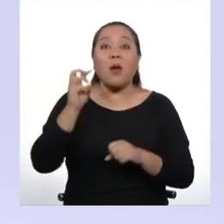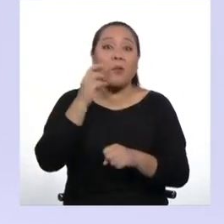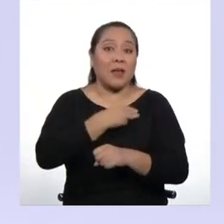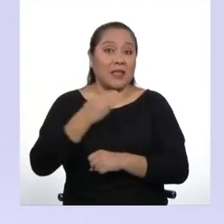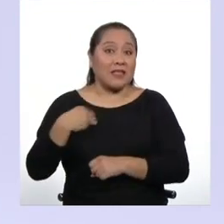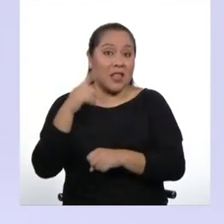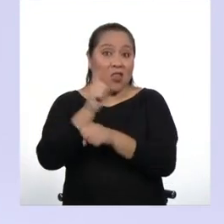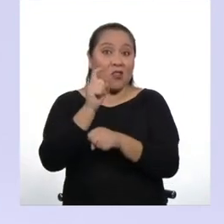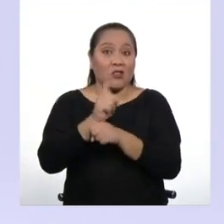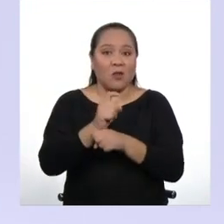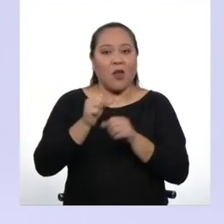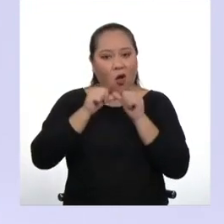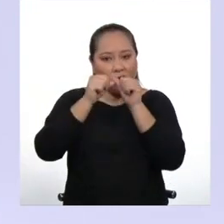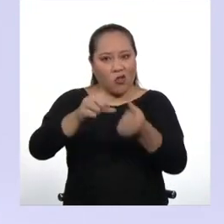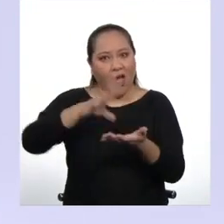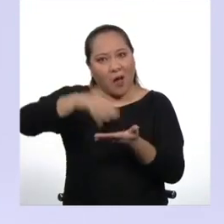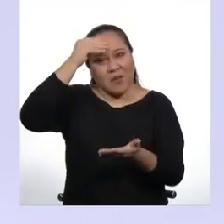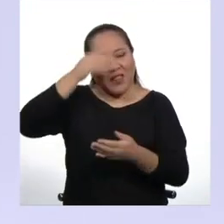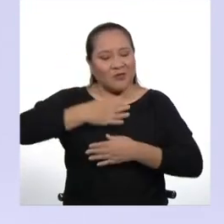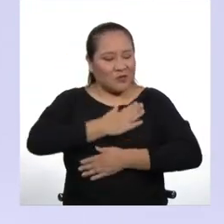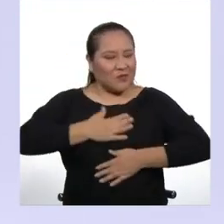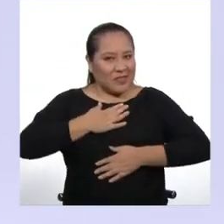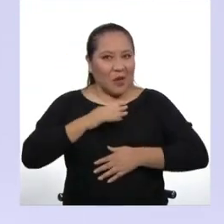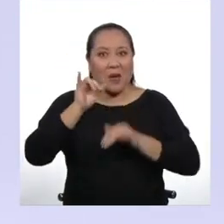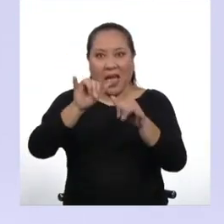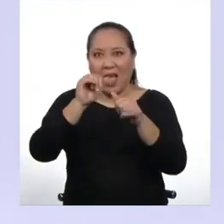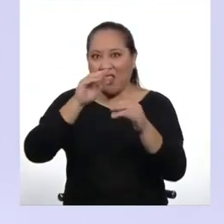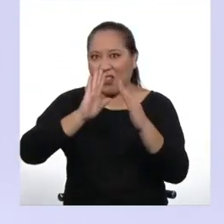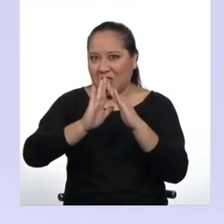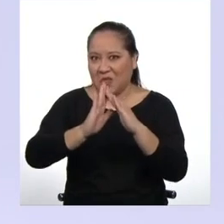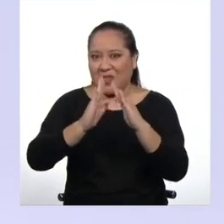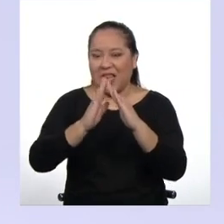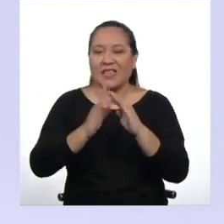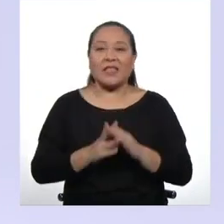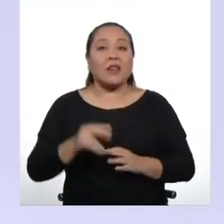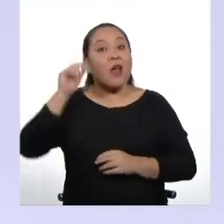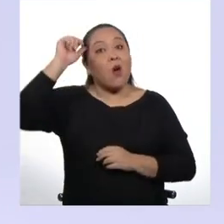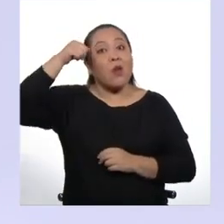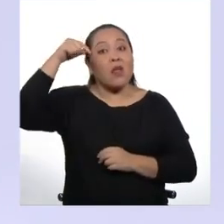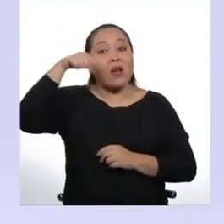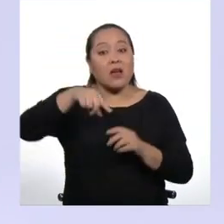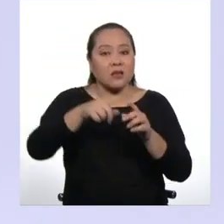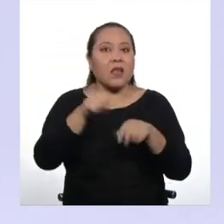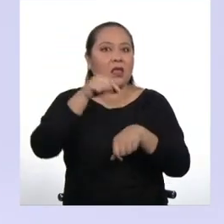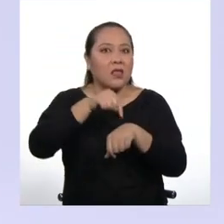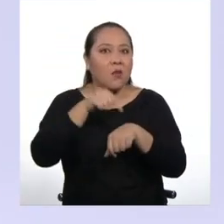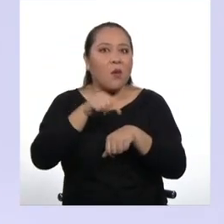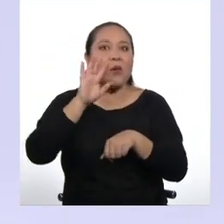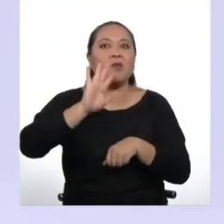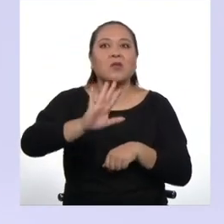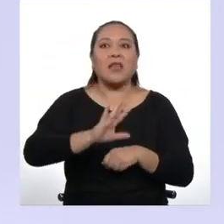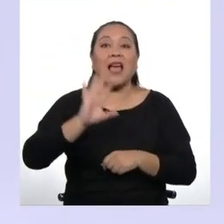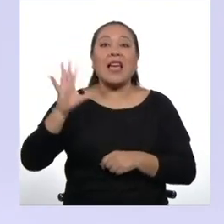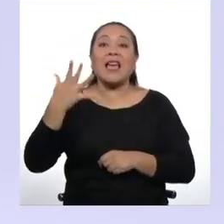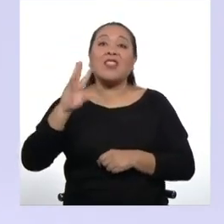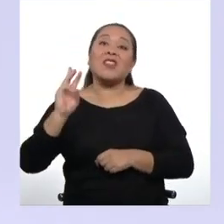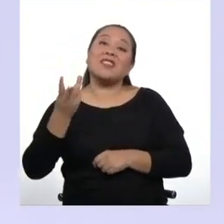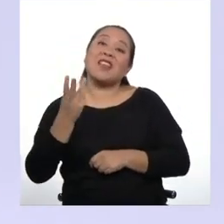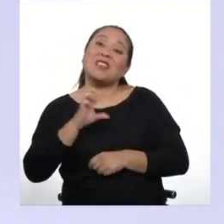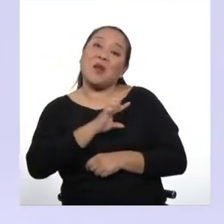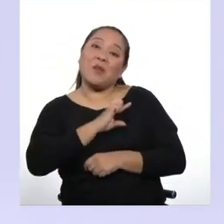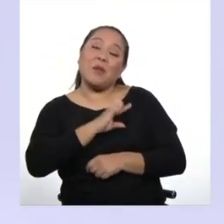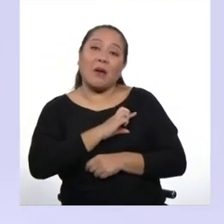Educación para seguir aprendiendo de manera divertida desde casa. Recuerden que este espacio es para ustedes, chicos y chicas de quinto y sexto grado de